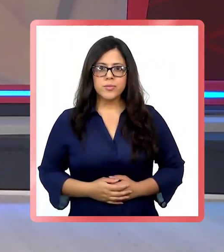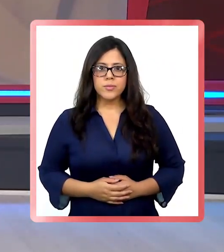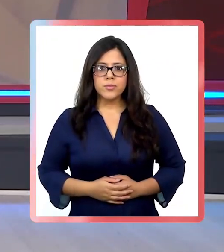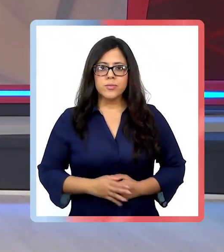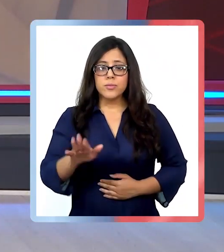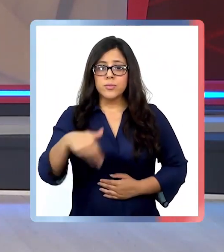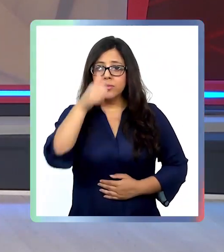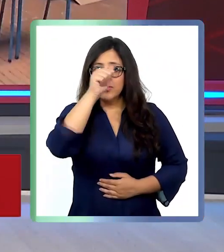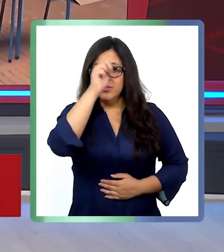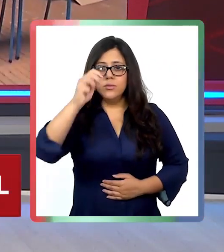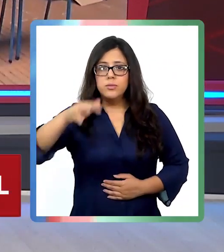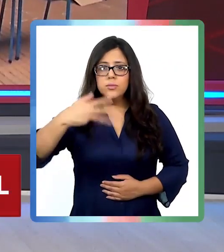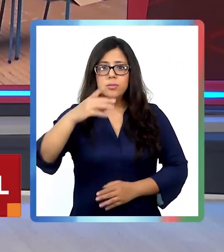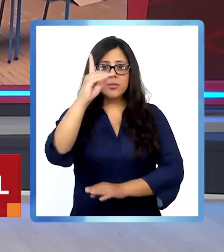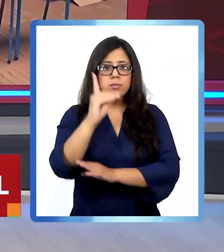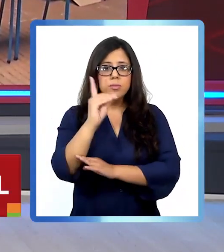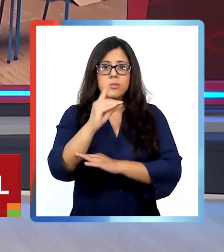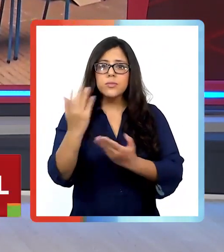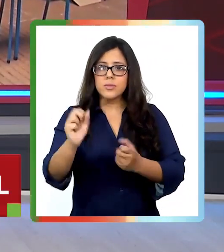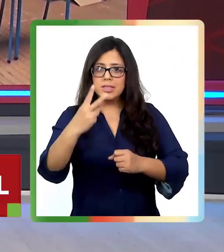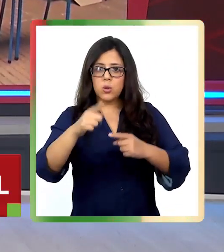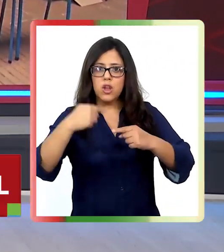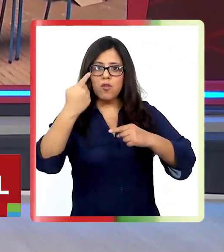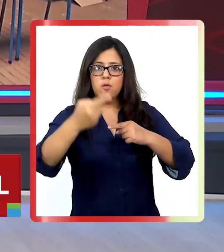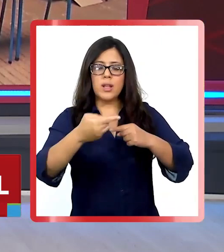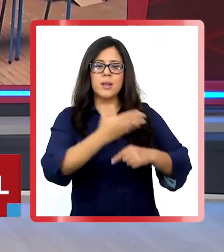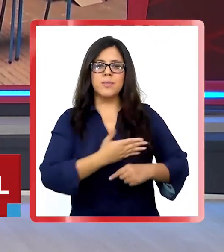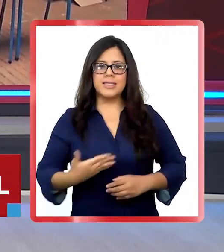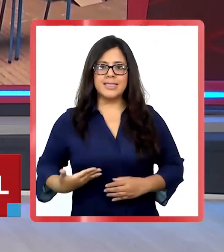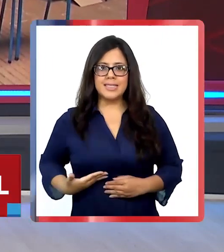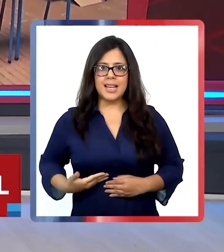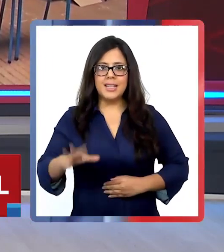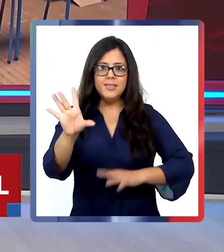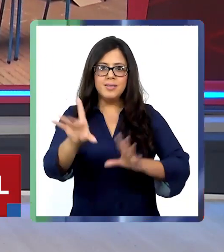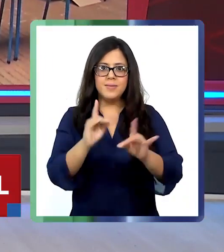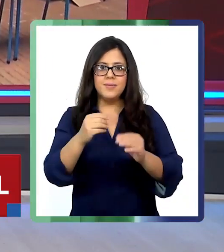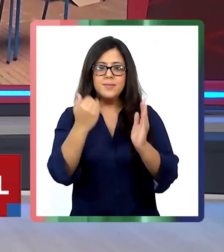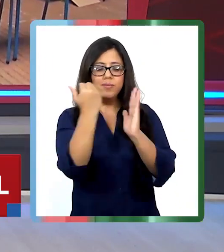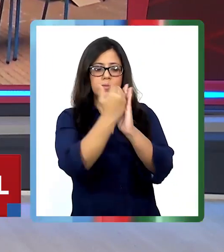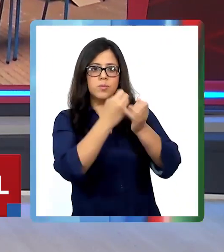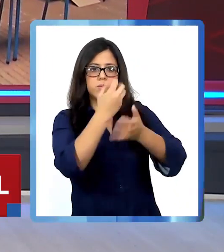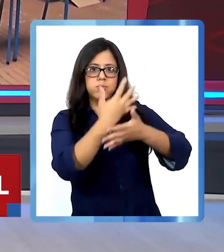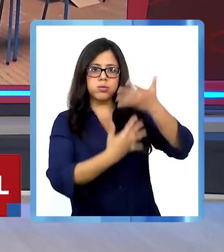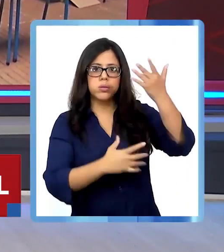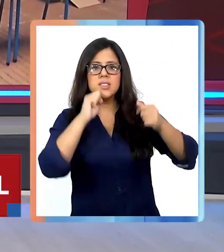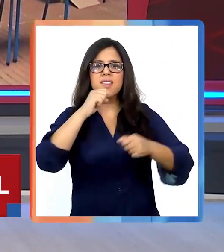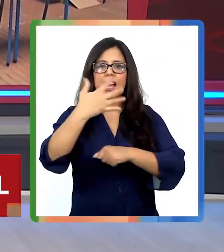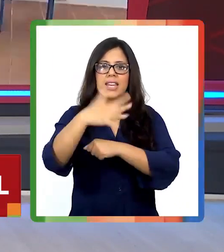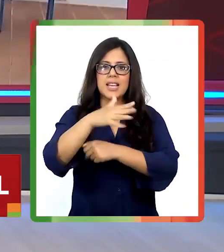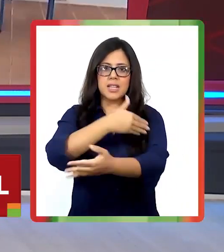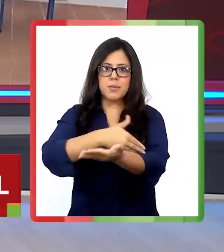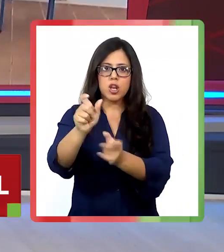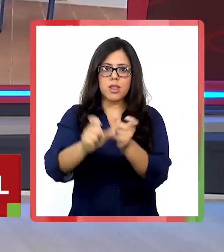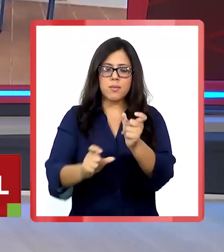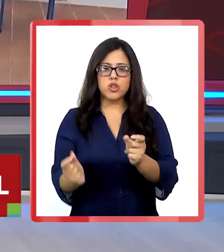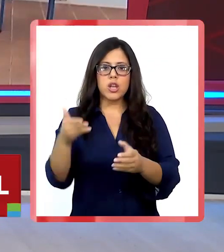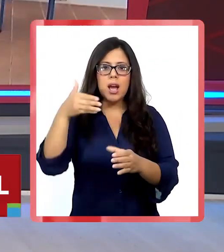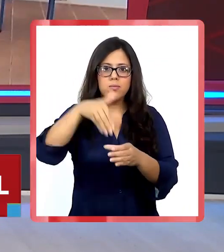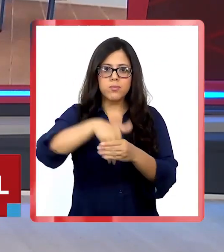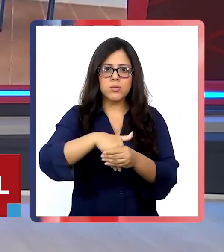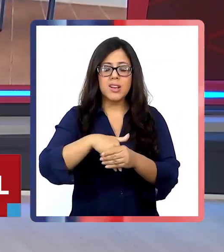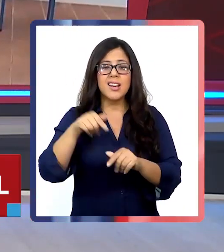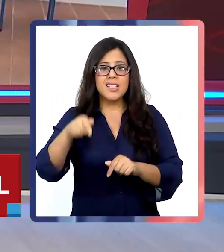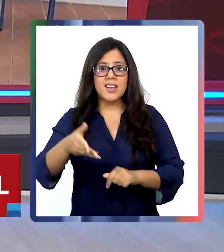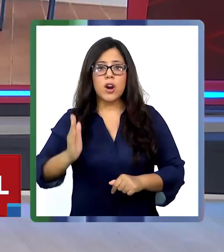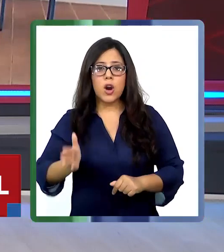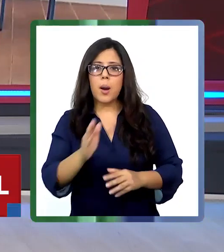Este domingo 19 de diciembre vamos a vivir la segunda vuelta presidencial. El padrón electoral es de poco más de 15 millones de electores y se van